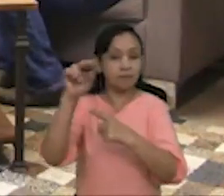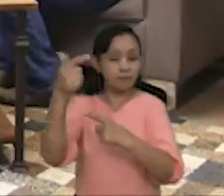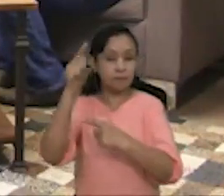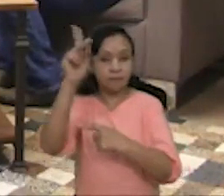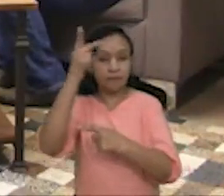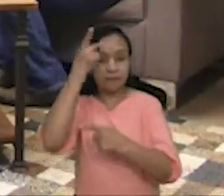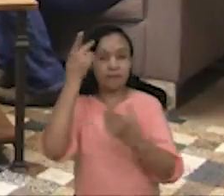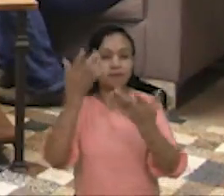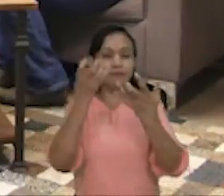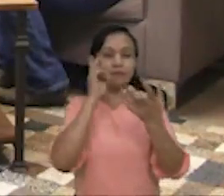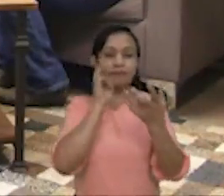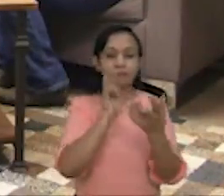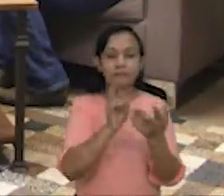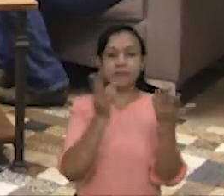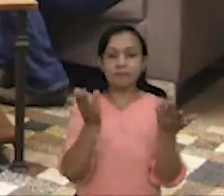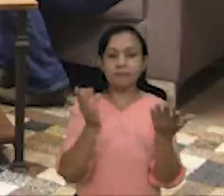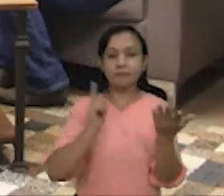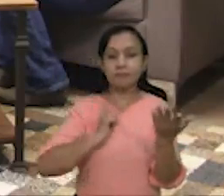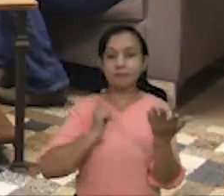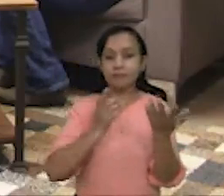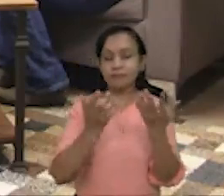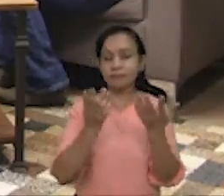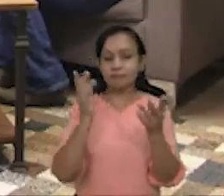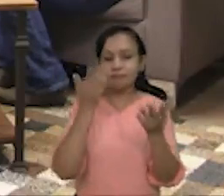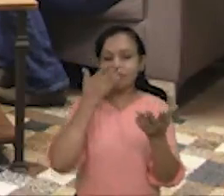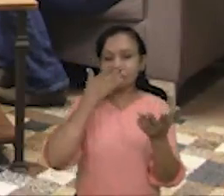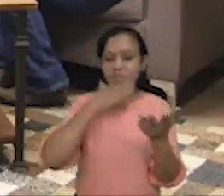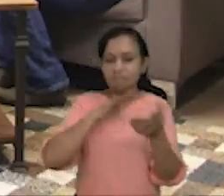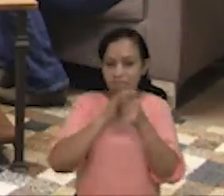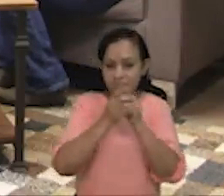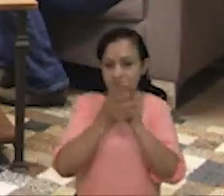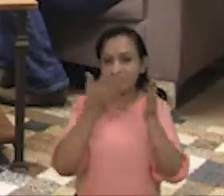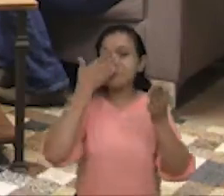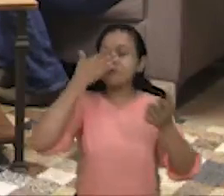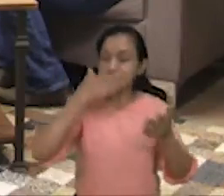dar la cara, por supuesto, porque tenés intereses perversos, intereses dañinos.